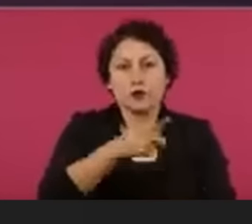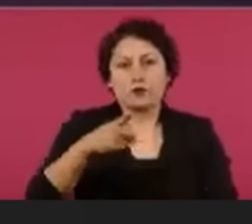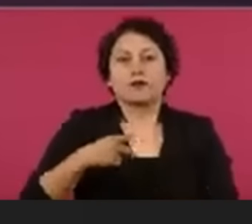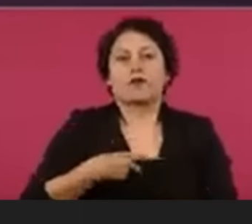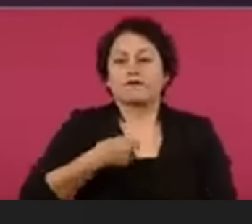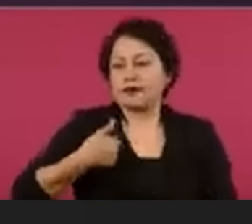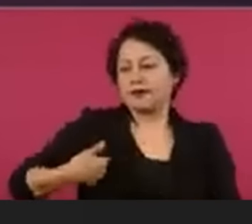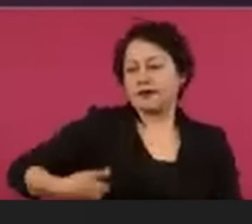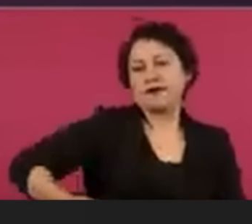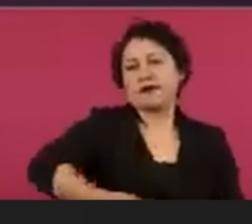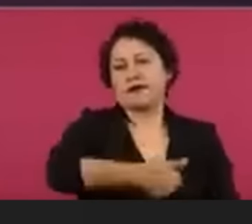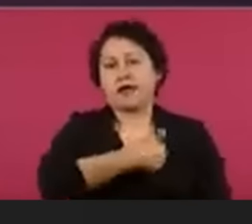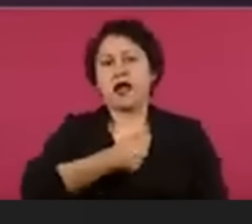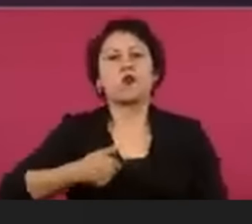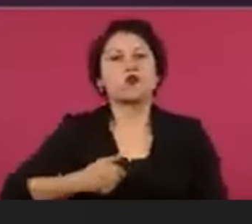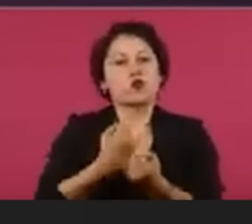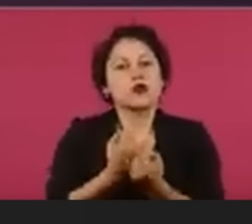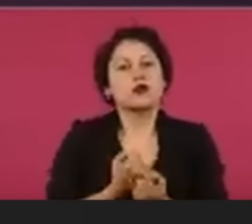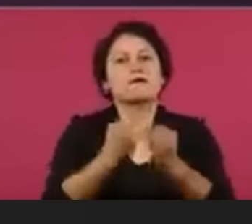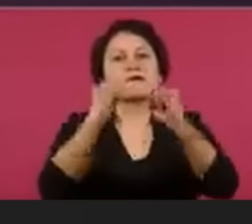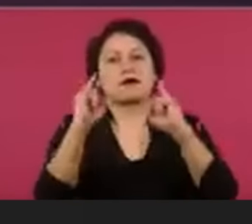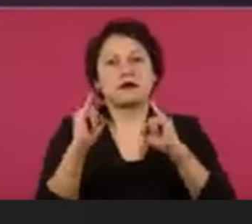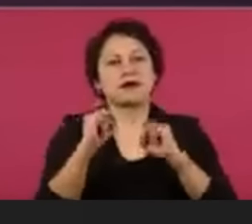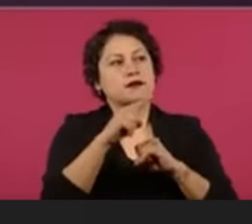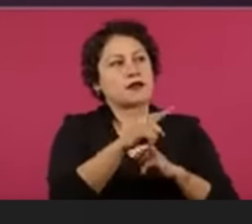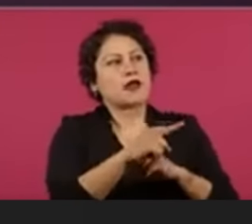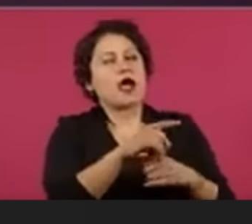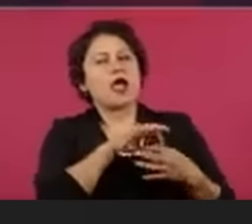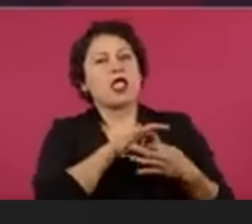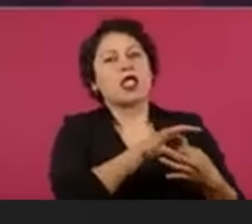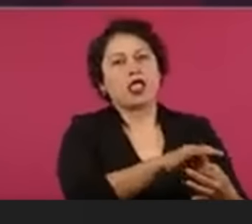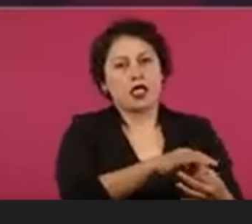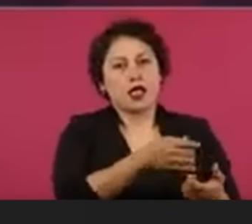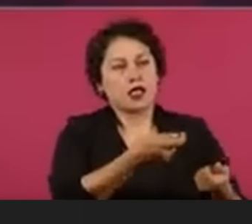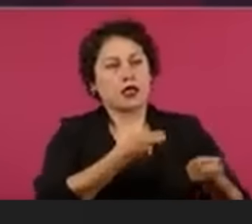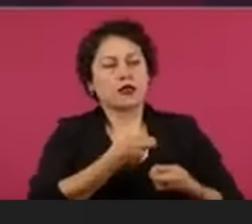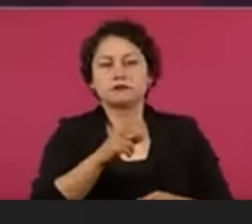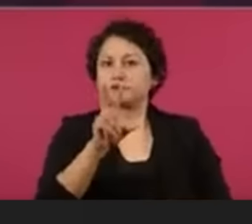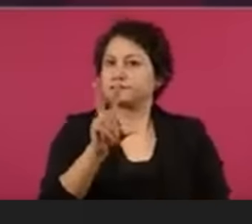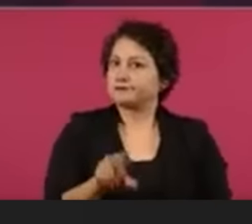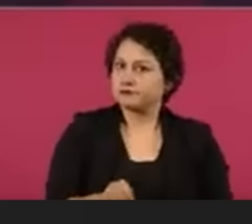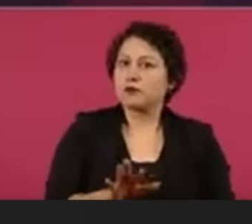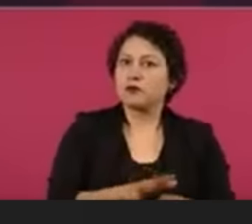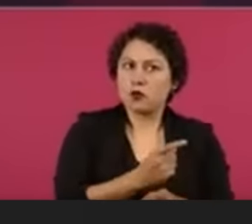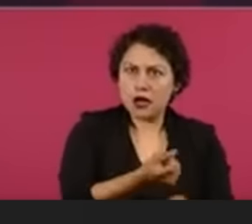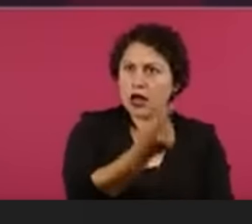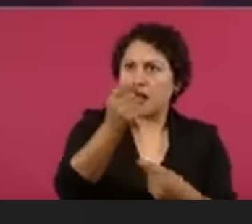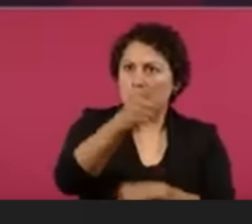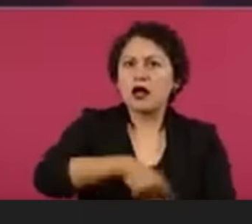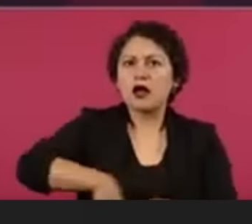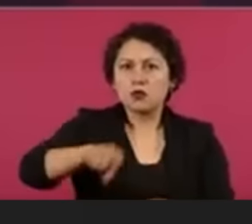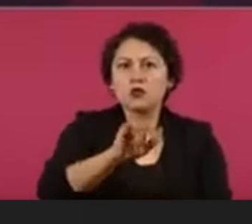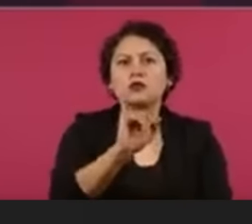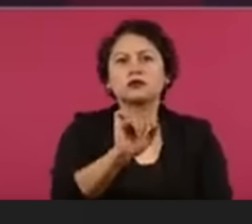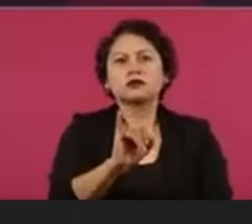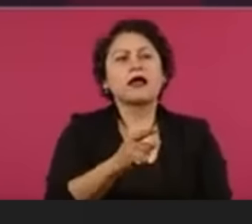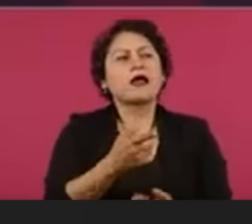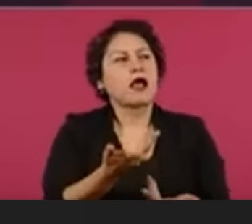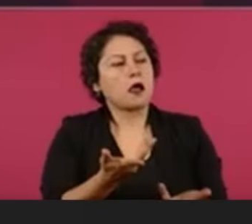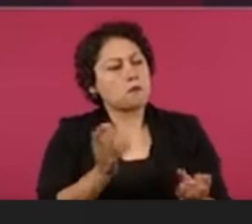intereses ruines, como los que han ido poco a poco convirtiendo en vil mercancía a los contenidos de